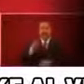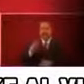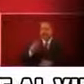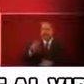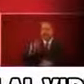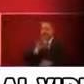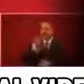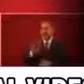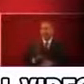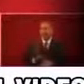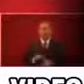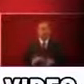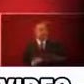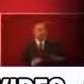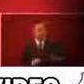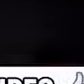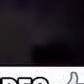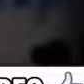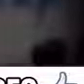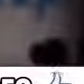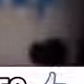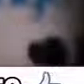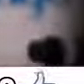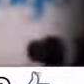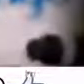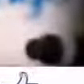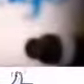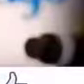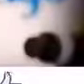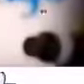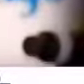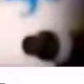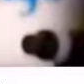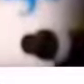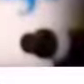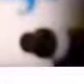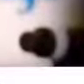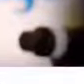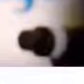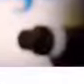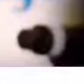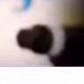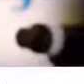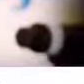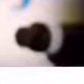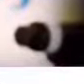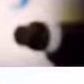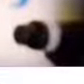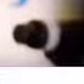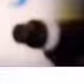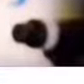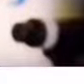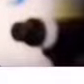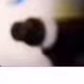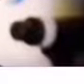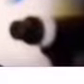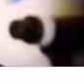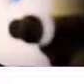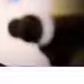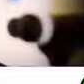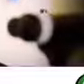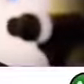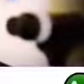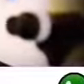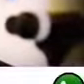su poderosa empresa, Telmex. Descubren que los principales promotores de echar abajo las leyes y reformas del presidente López